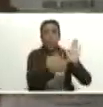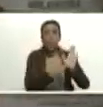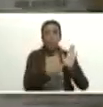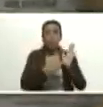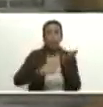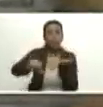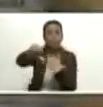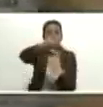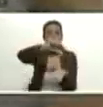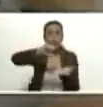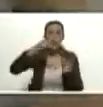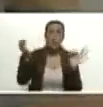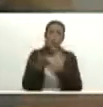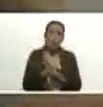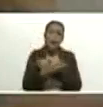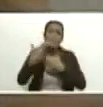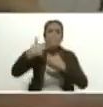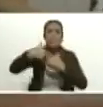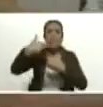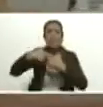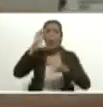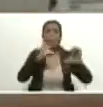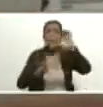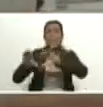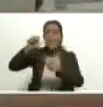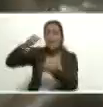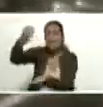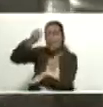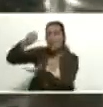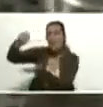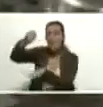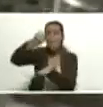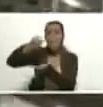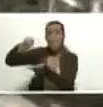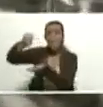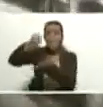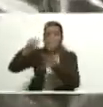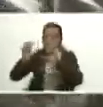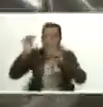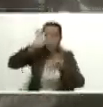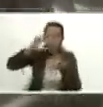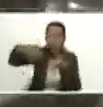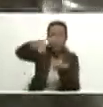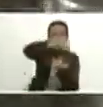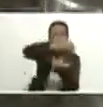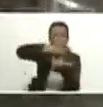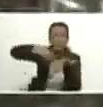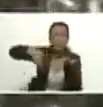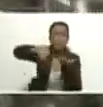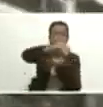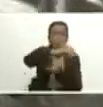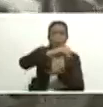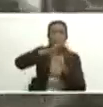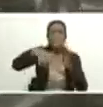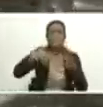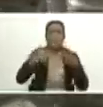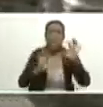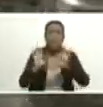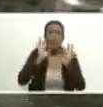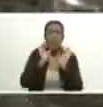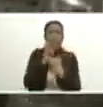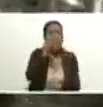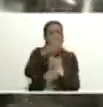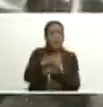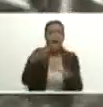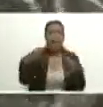Ferticafé. Es decir, Petroquímica de Venezuela no solamente hace lagura para aportar nitrógeno, también hacemos mezclas físicas que van dirigidas a